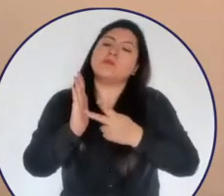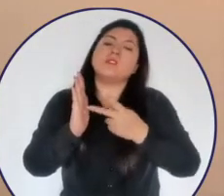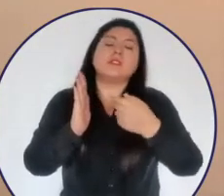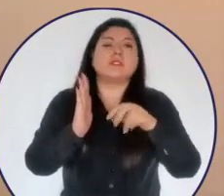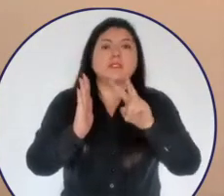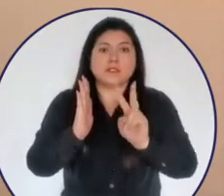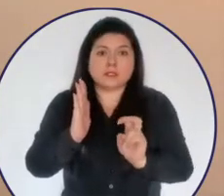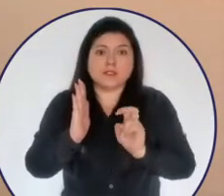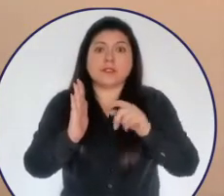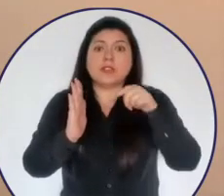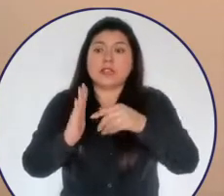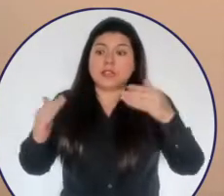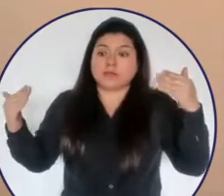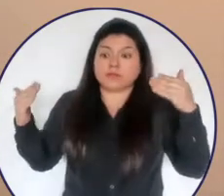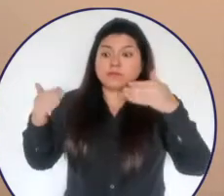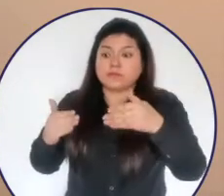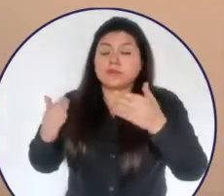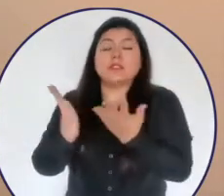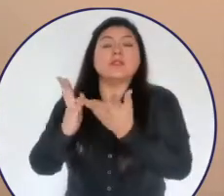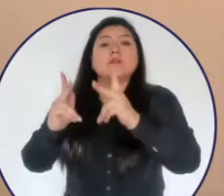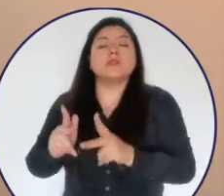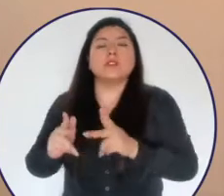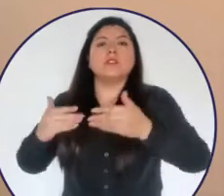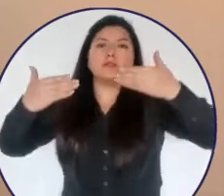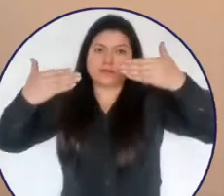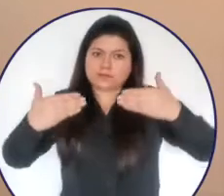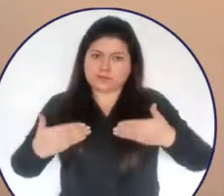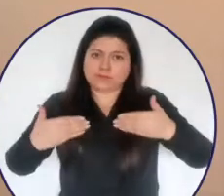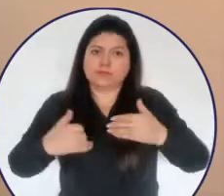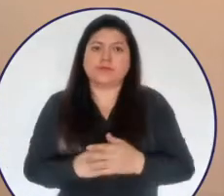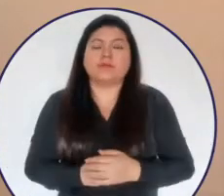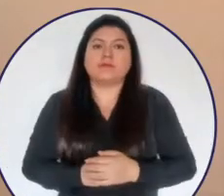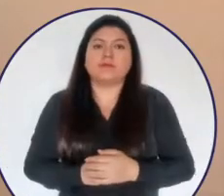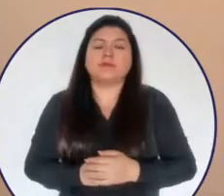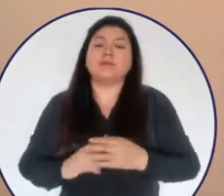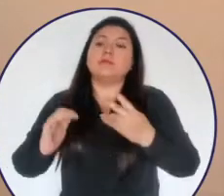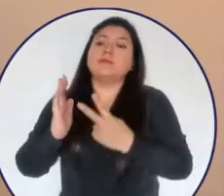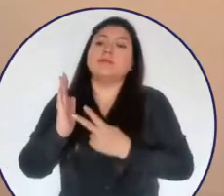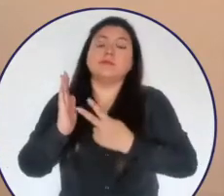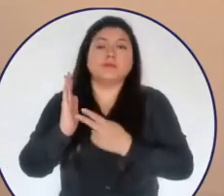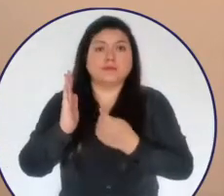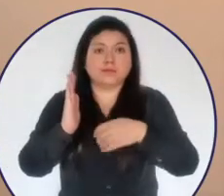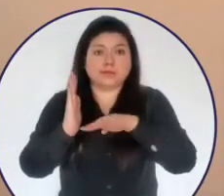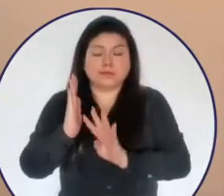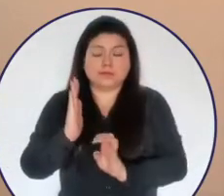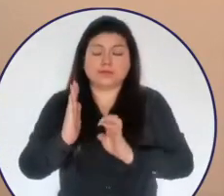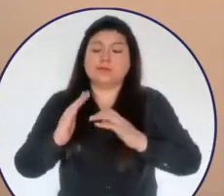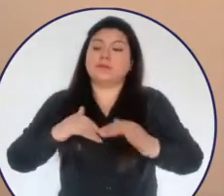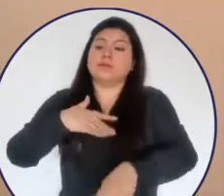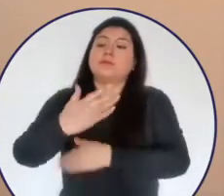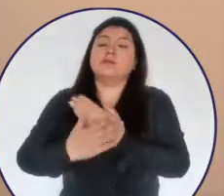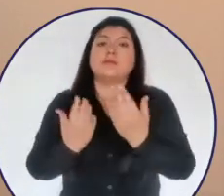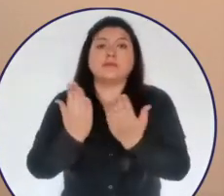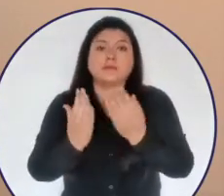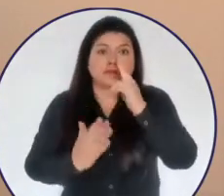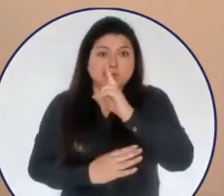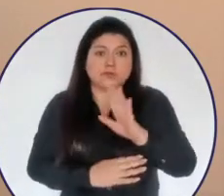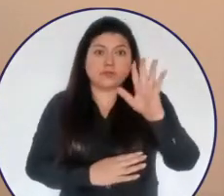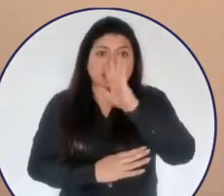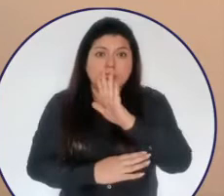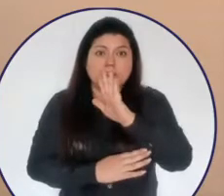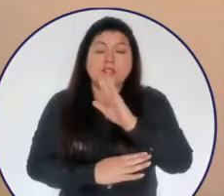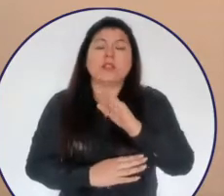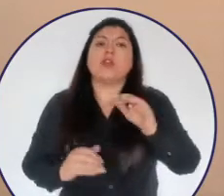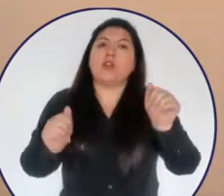el cual se reglamenta la atención de estudiantes con discapacidad. En el año 2019, el